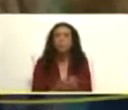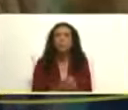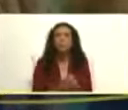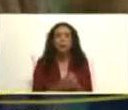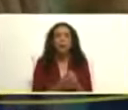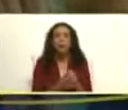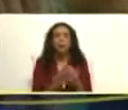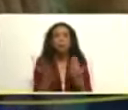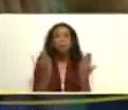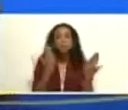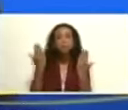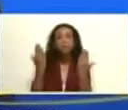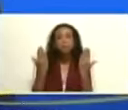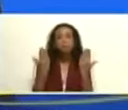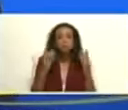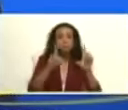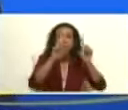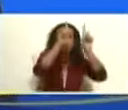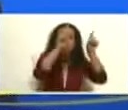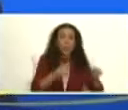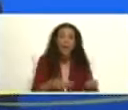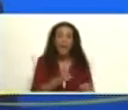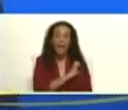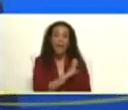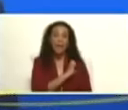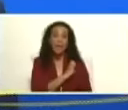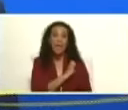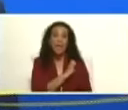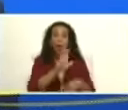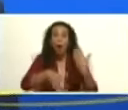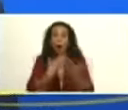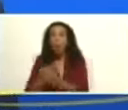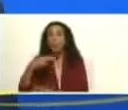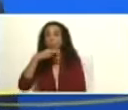base de comparación, enero-octubre 2022,